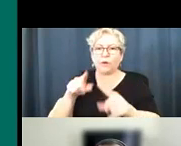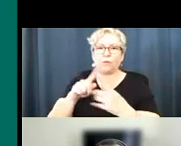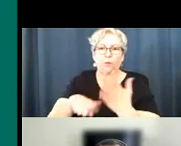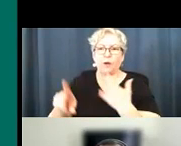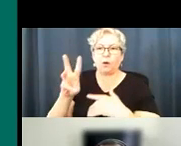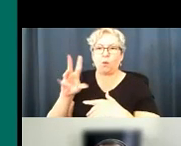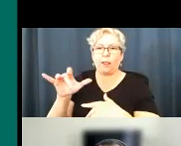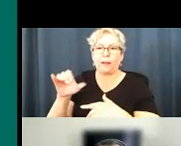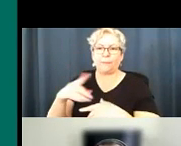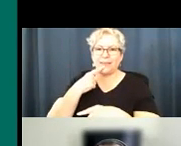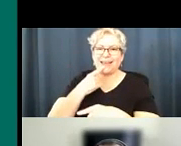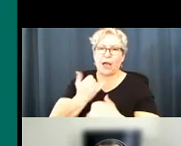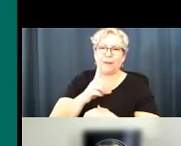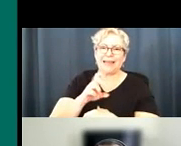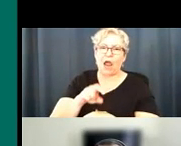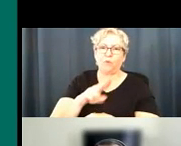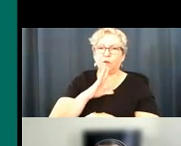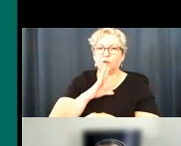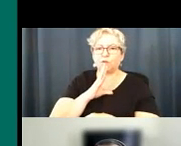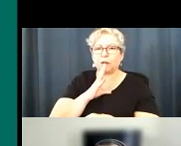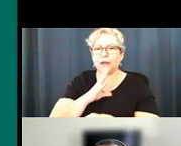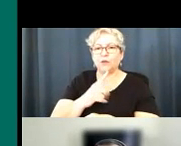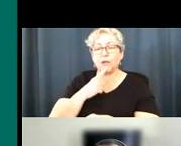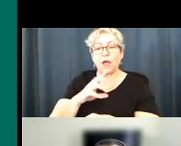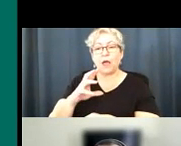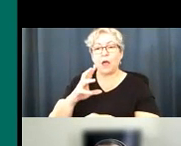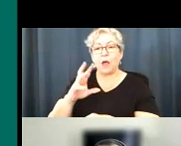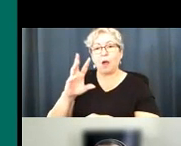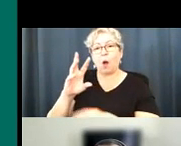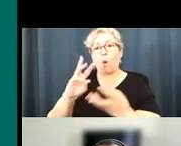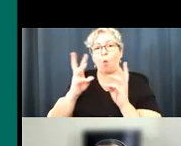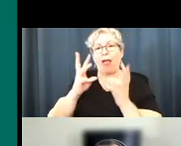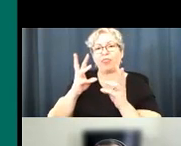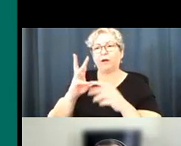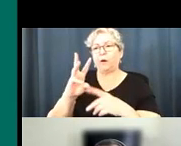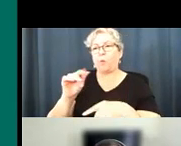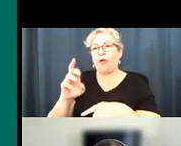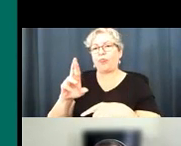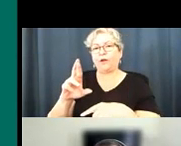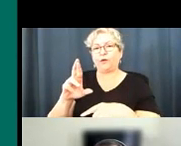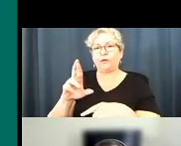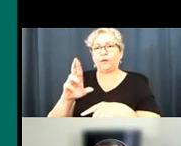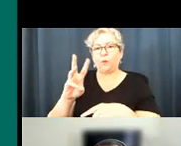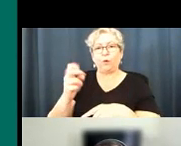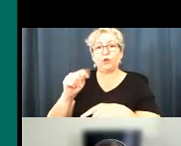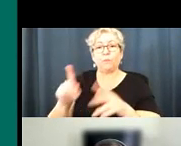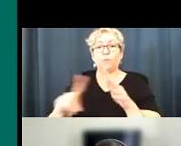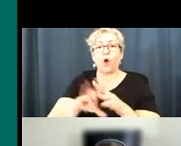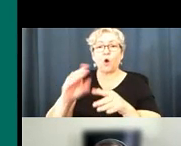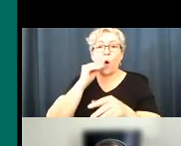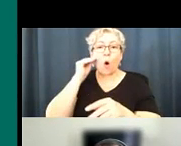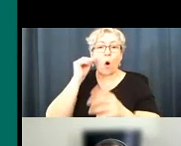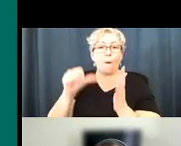acuerdo con lo que dijo William. Si la pregunta se refiere a decir, bueno, decir un widget, web o widget, pues